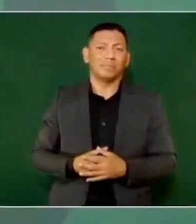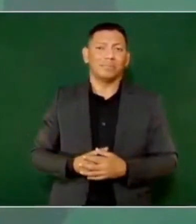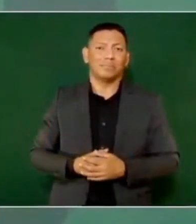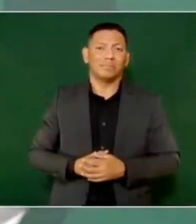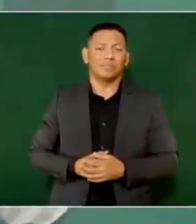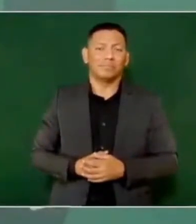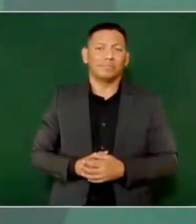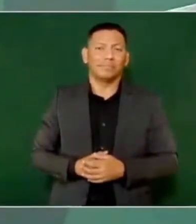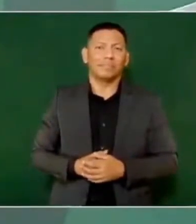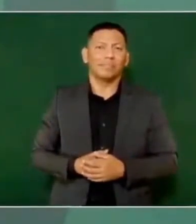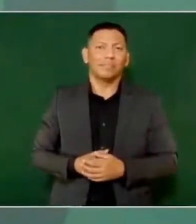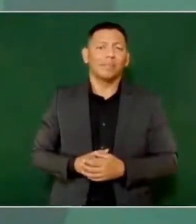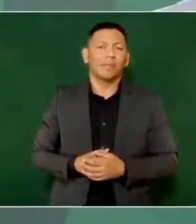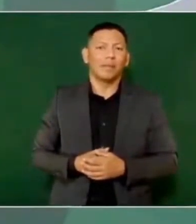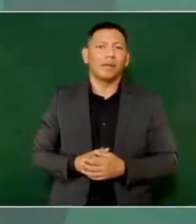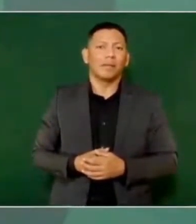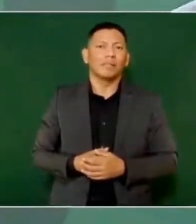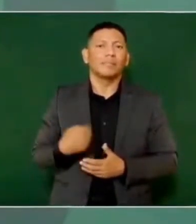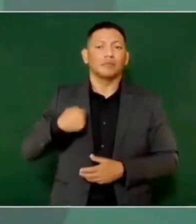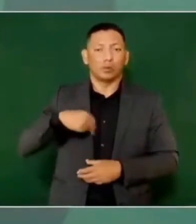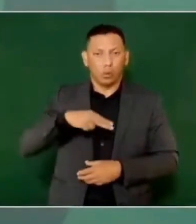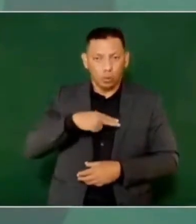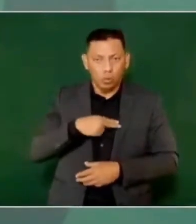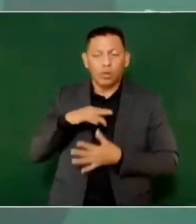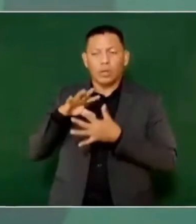Y no creían cuando hablábamos del PRIAN.